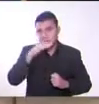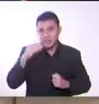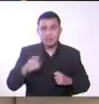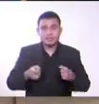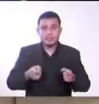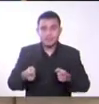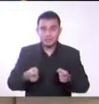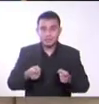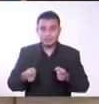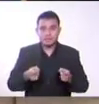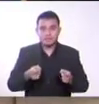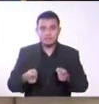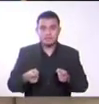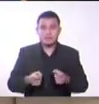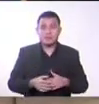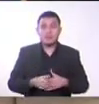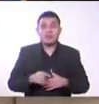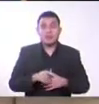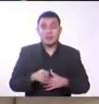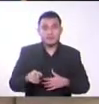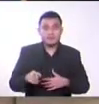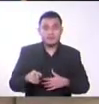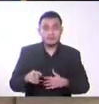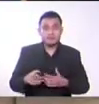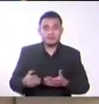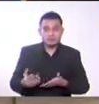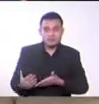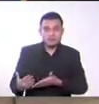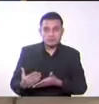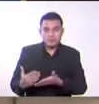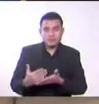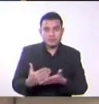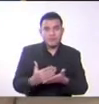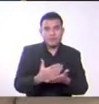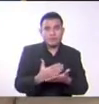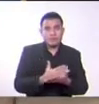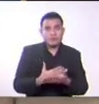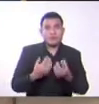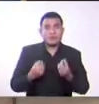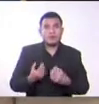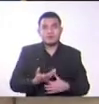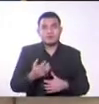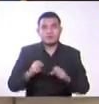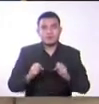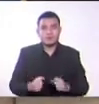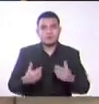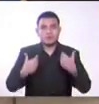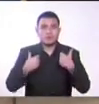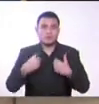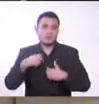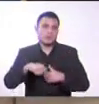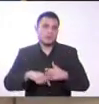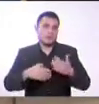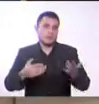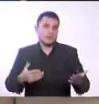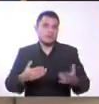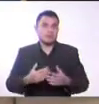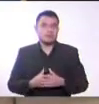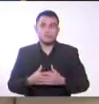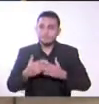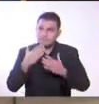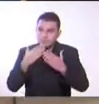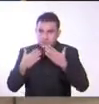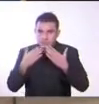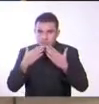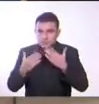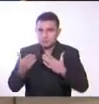a través de esa recaudación, Federico, es como nosotros podemos llegar a tener estos servicios que también nos menciona